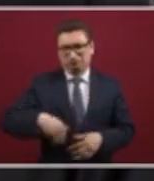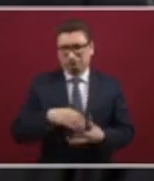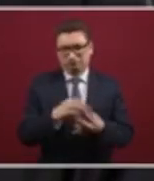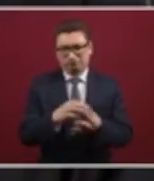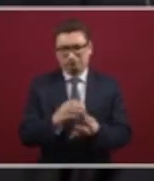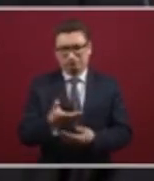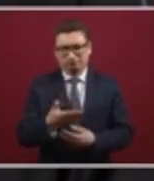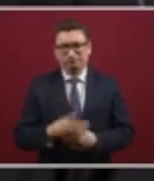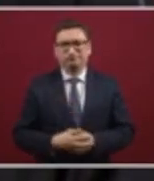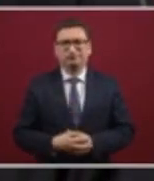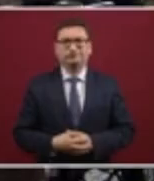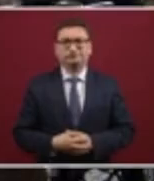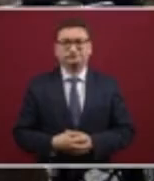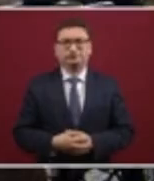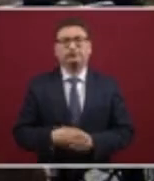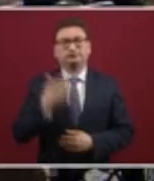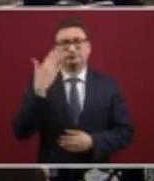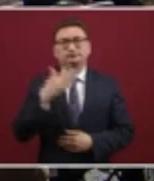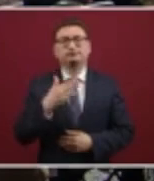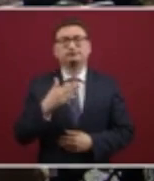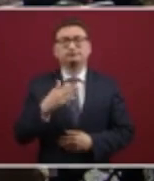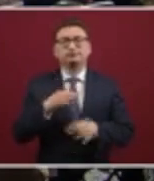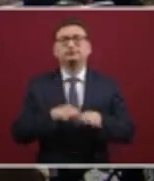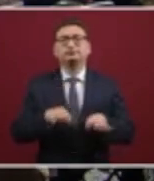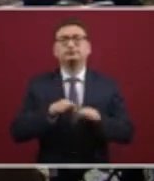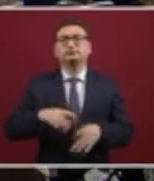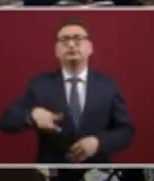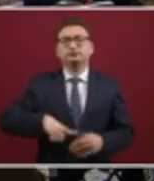de la austeridad.